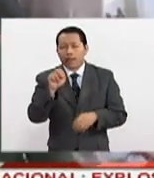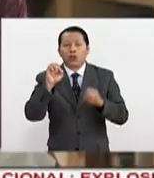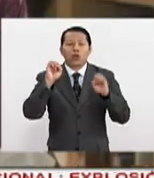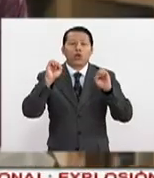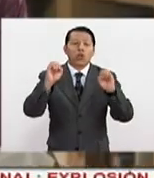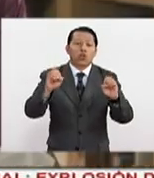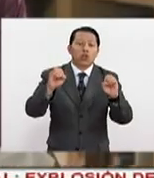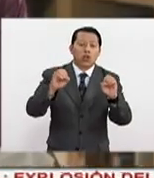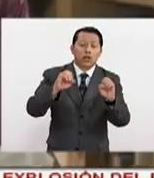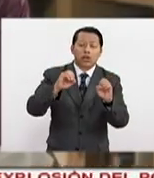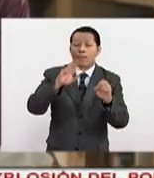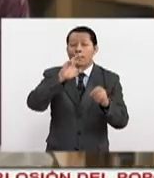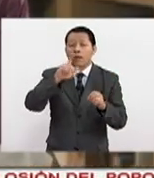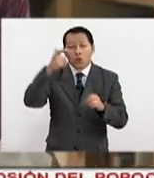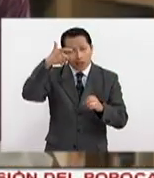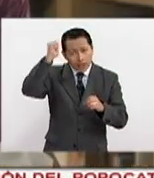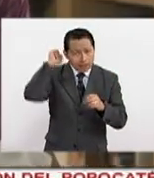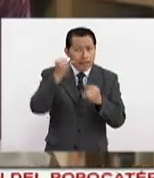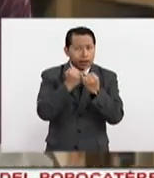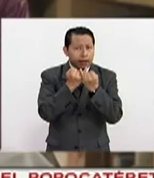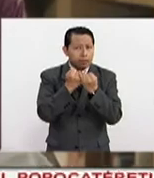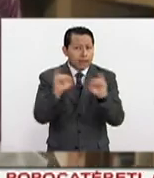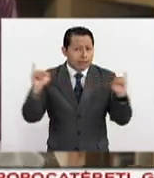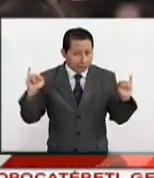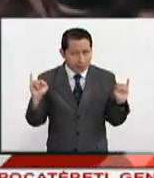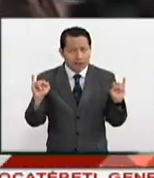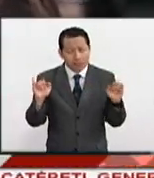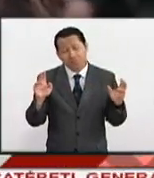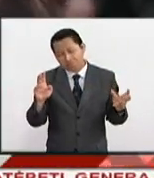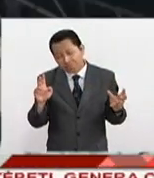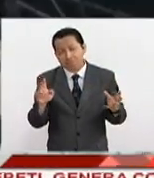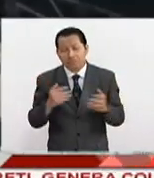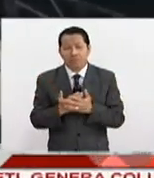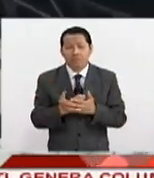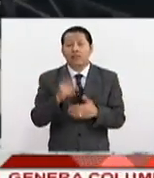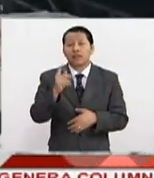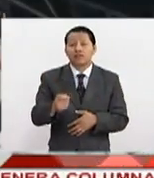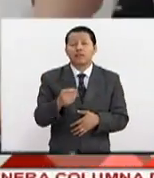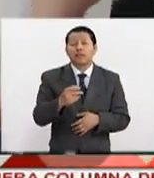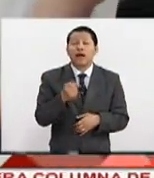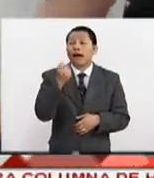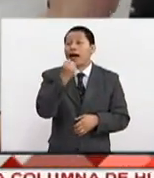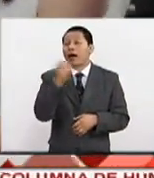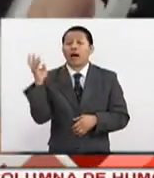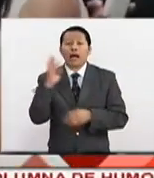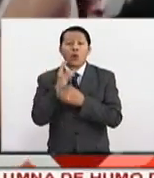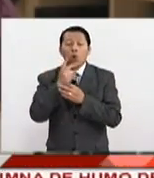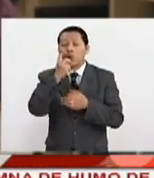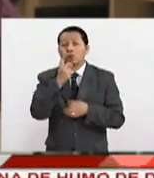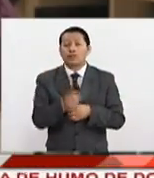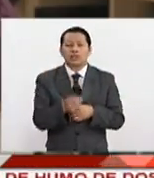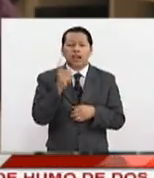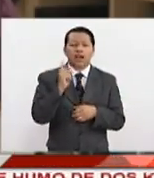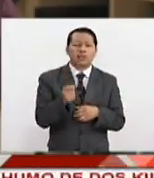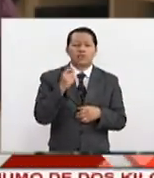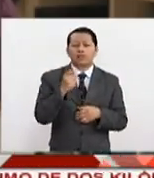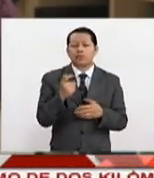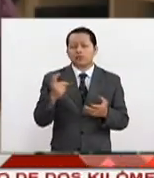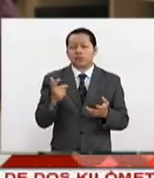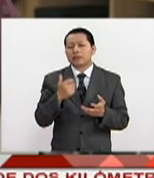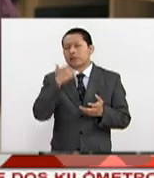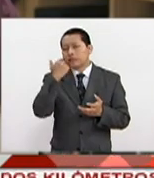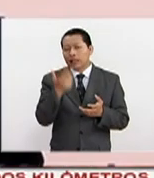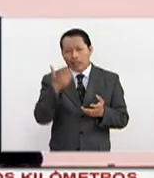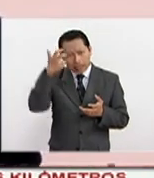o se va como candidata independiente a la presidencia. Esto, dicen algunas versiones periodísticas, sería para buscar